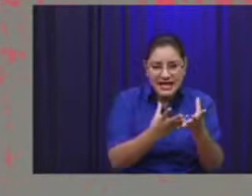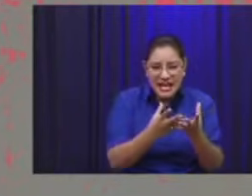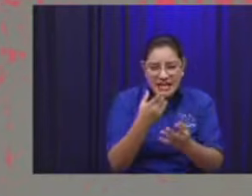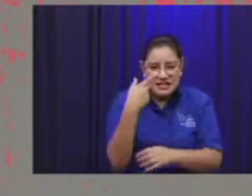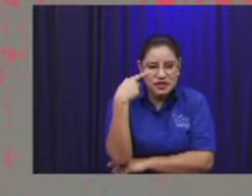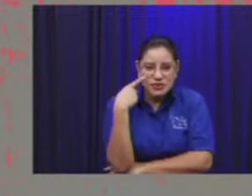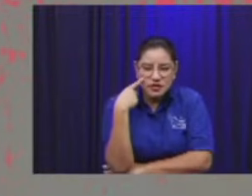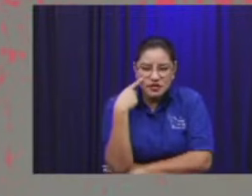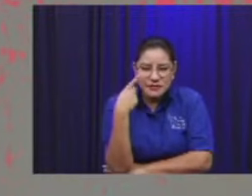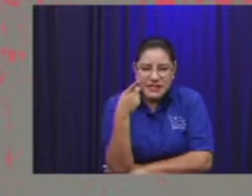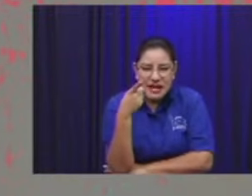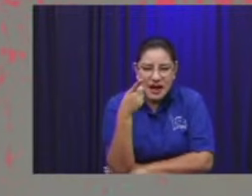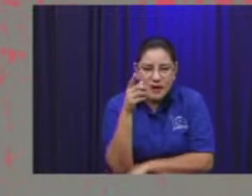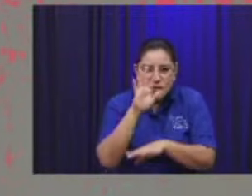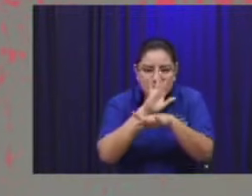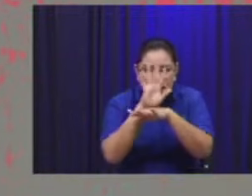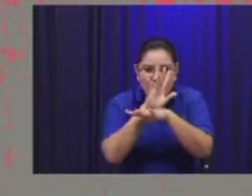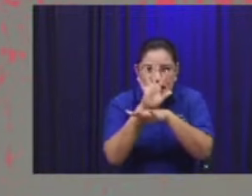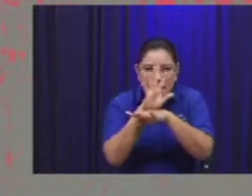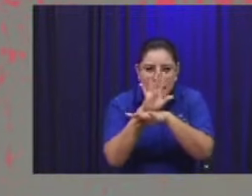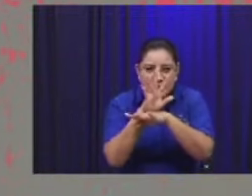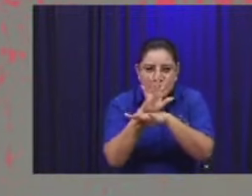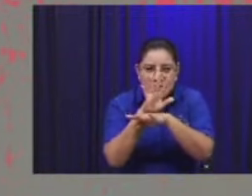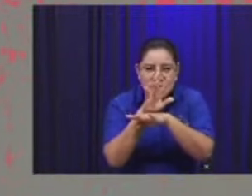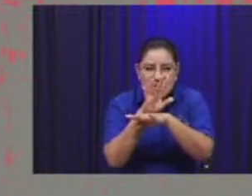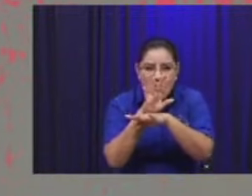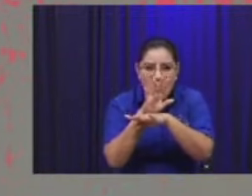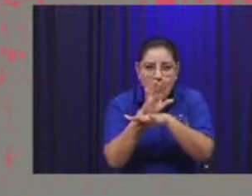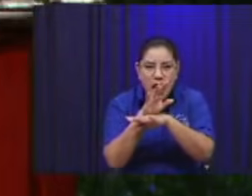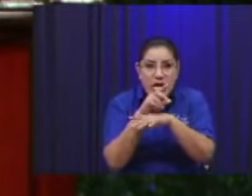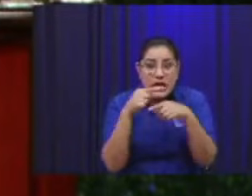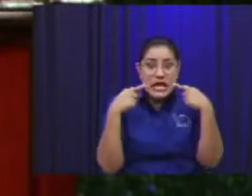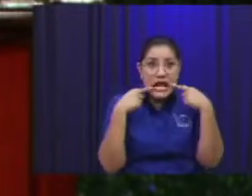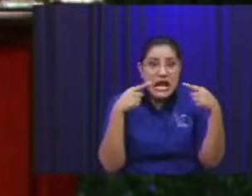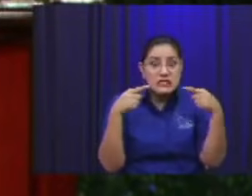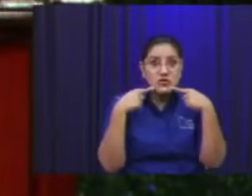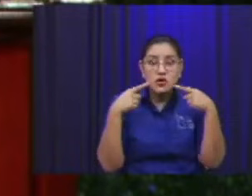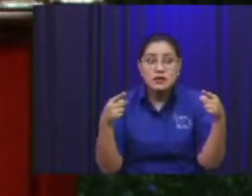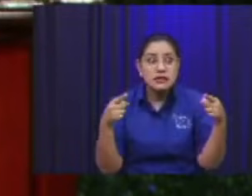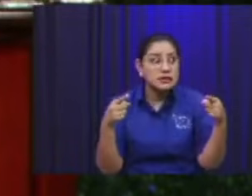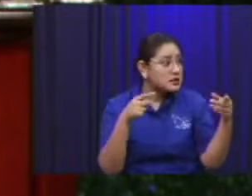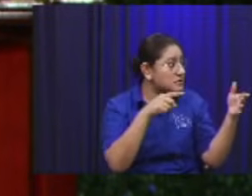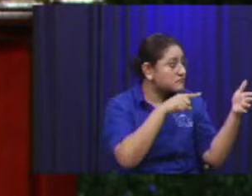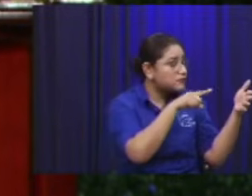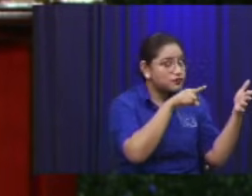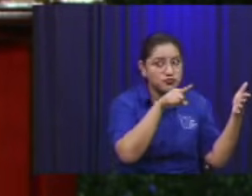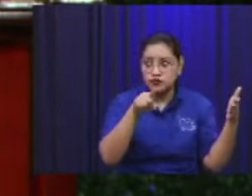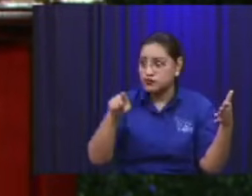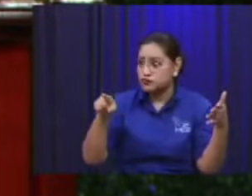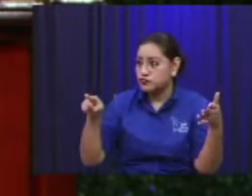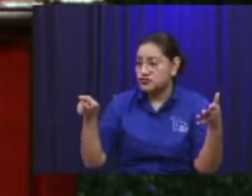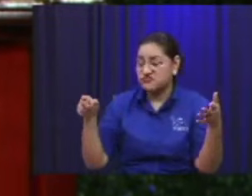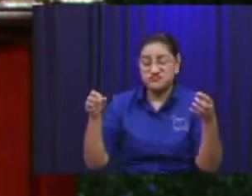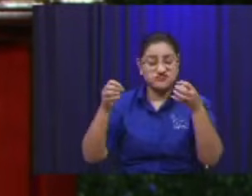día esto es un loco apache a un botón rojo y esto se terminó y